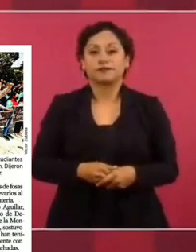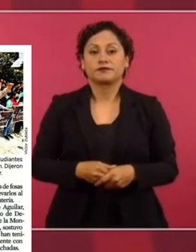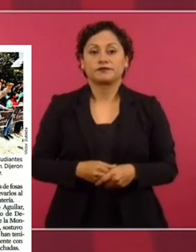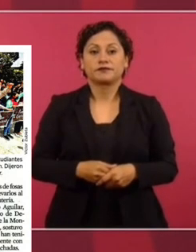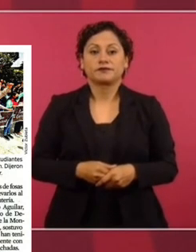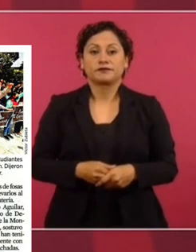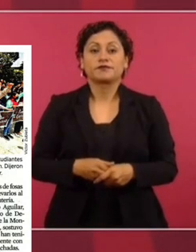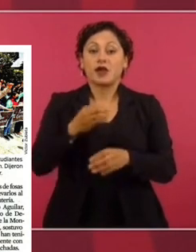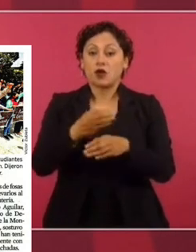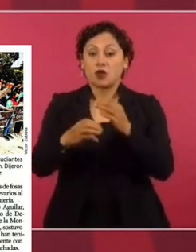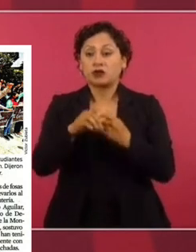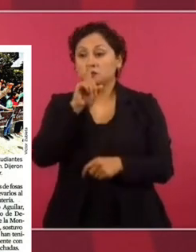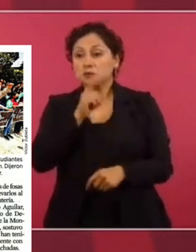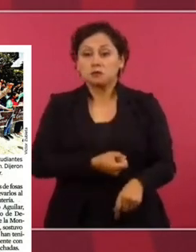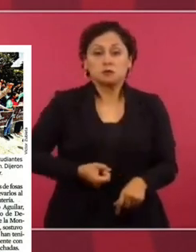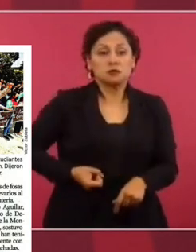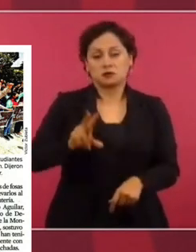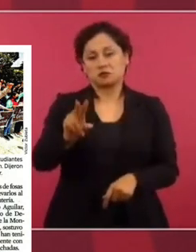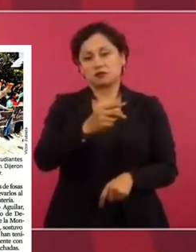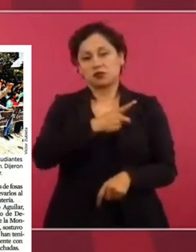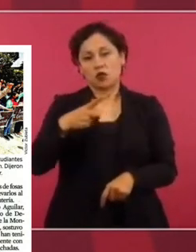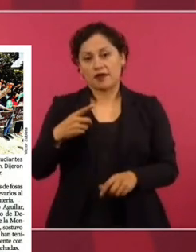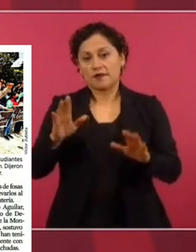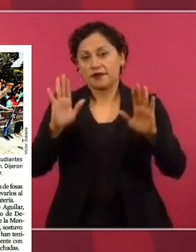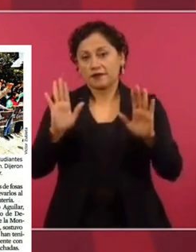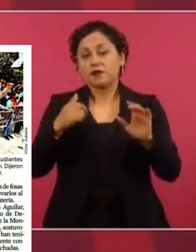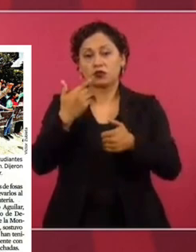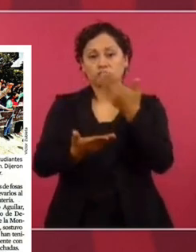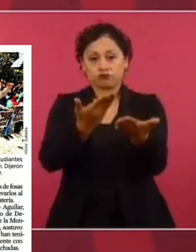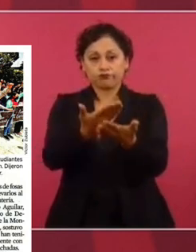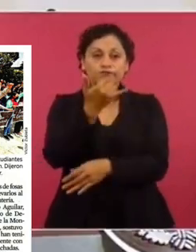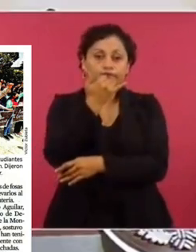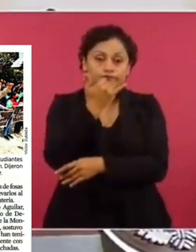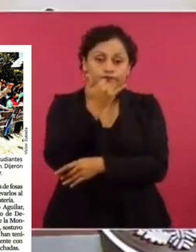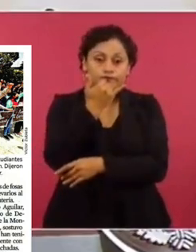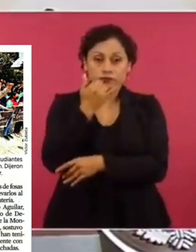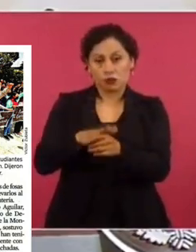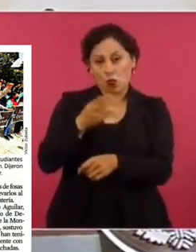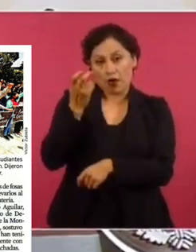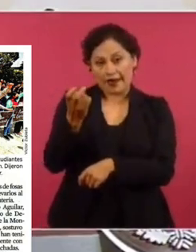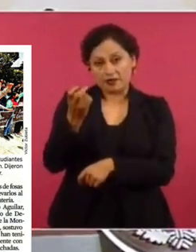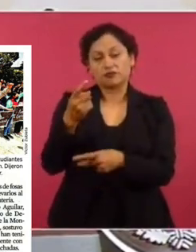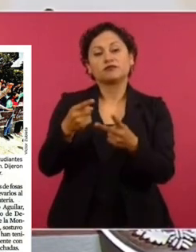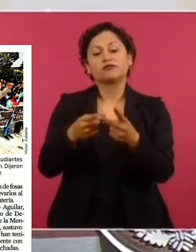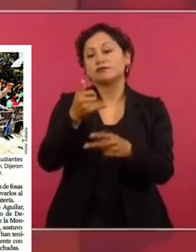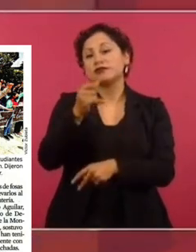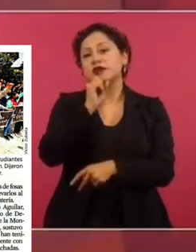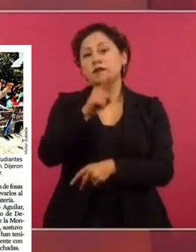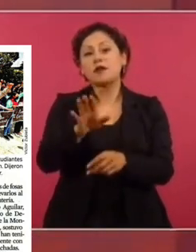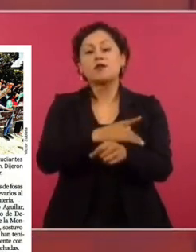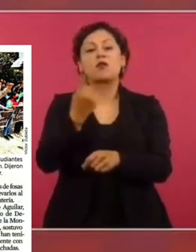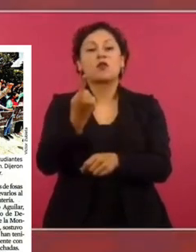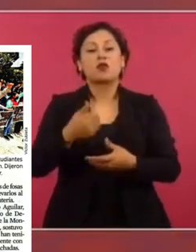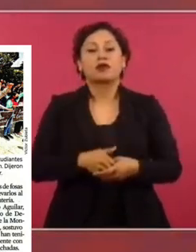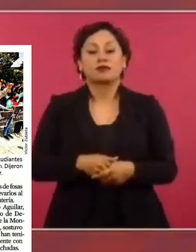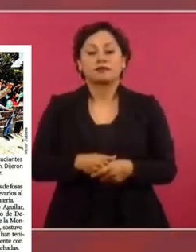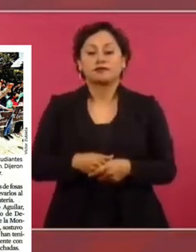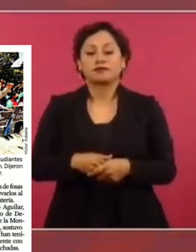no se deben de ocultar las cosas. Yo nada más ofrezco disculpa, no solo por eso, sino por todo lo